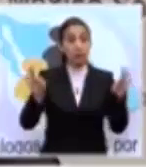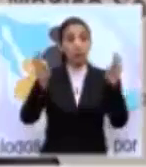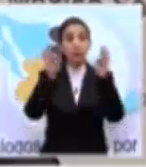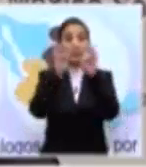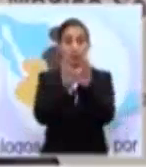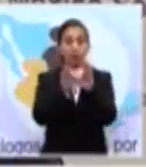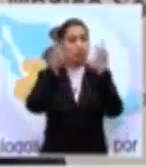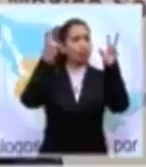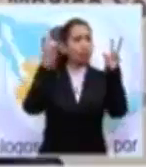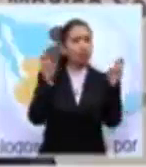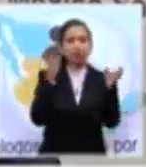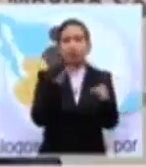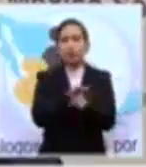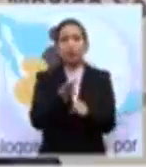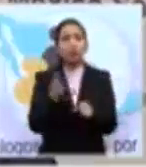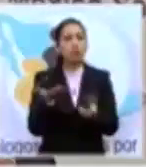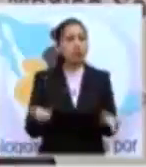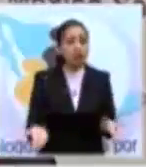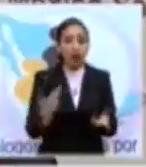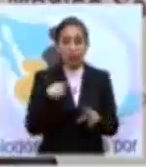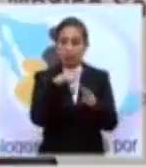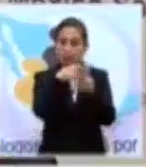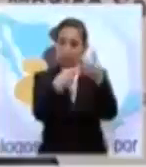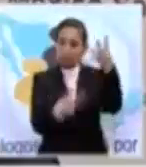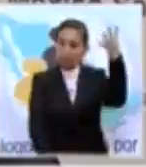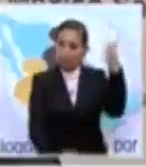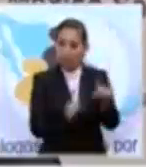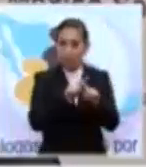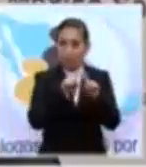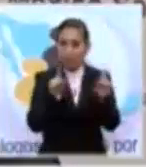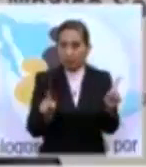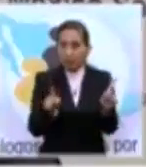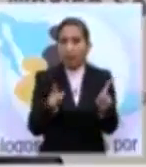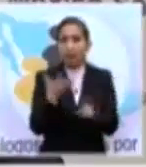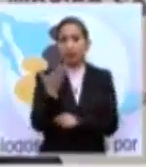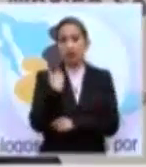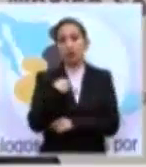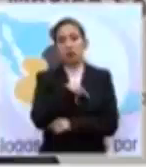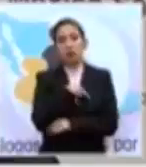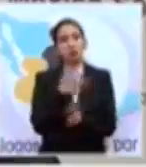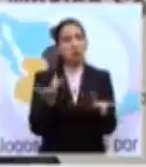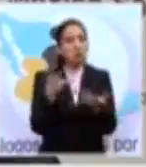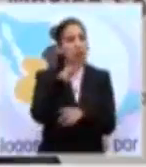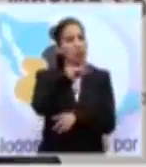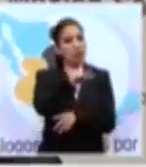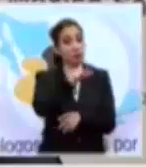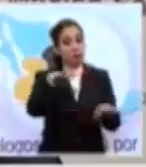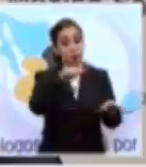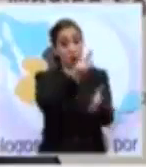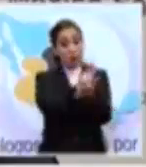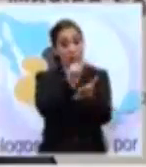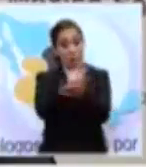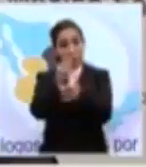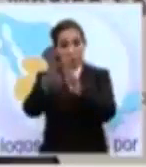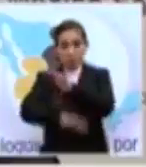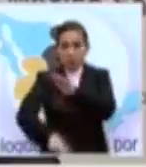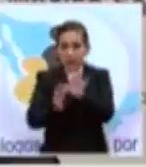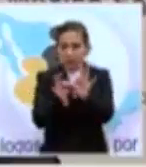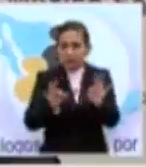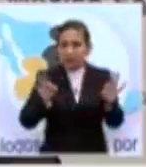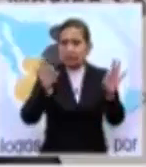en materias muy diversas. Hablaríamos por lo menos de 18 reformas estructurales que